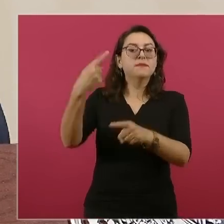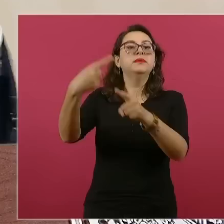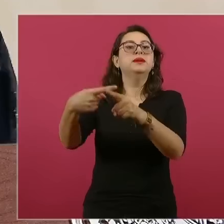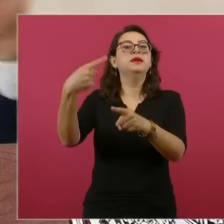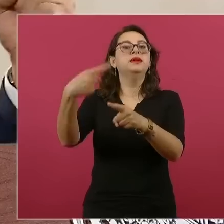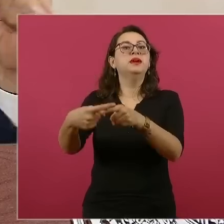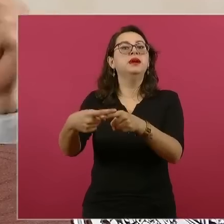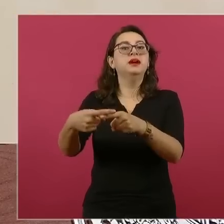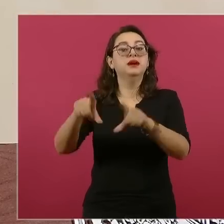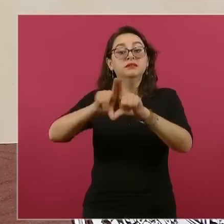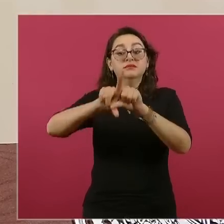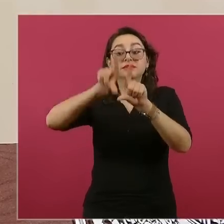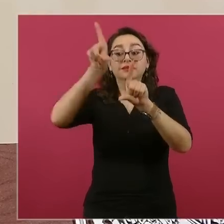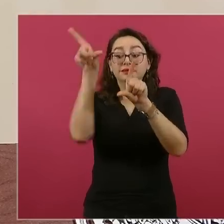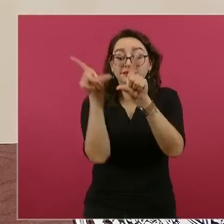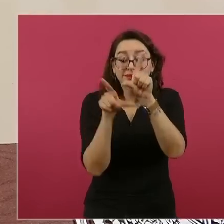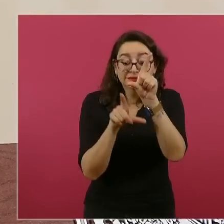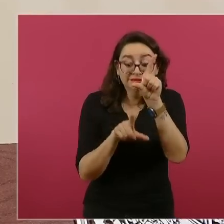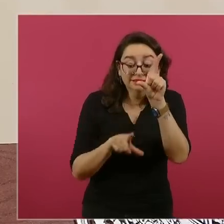para la nación,